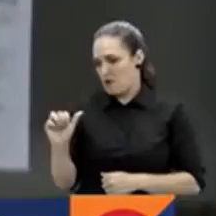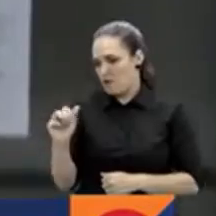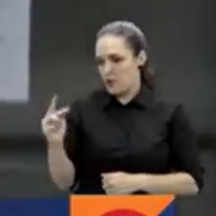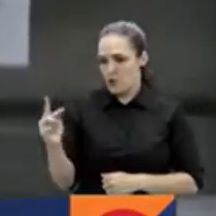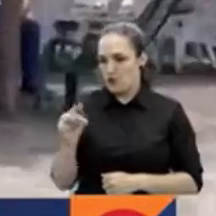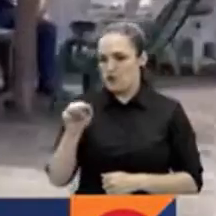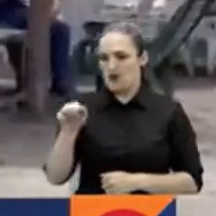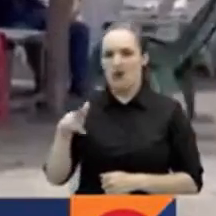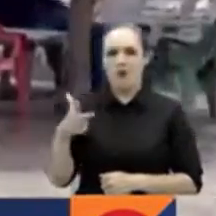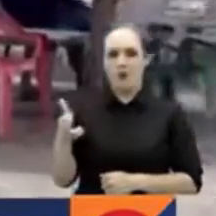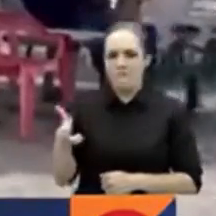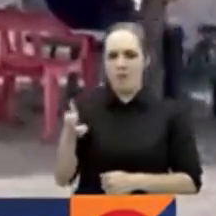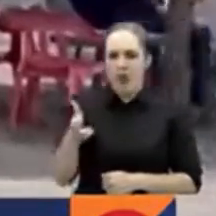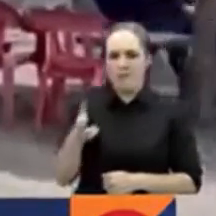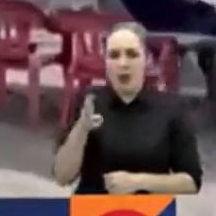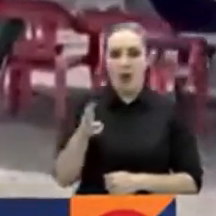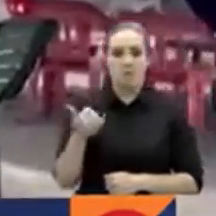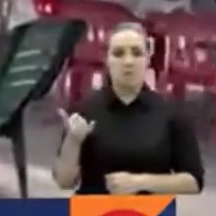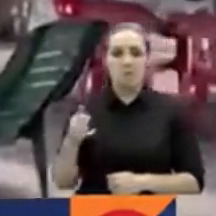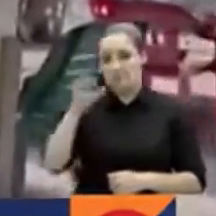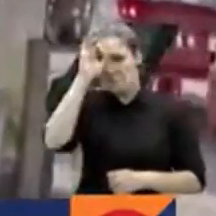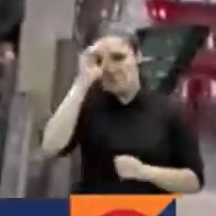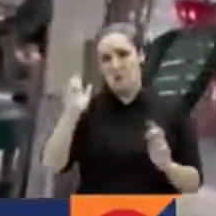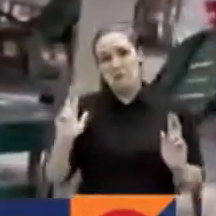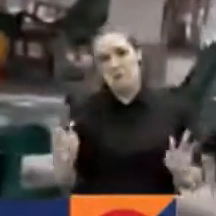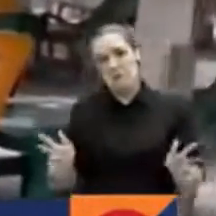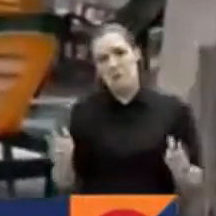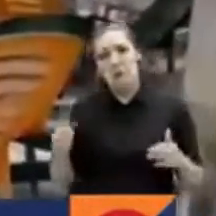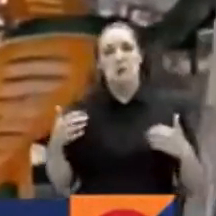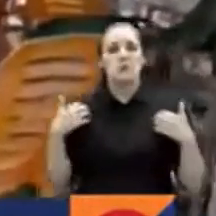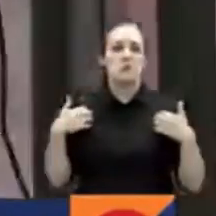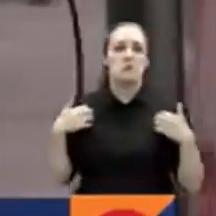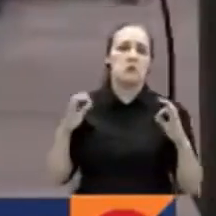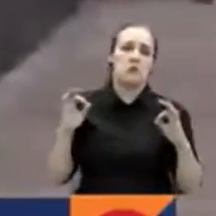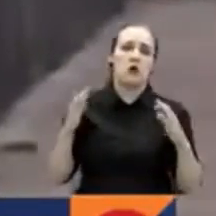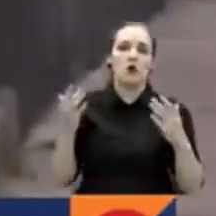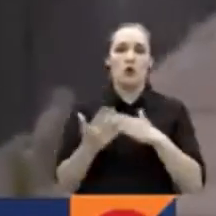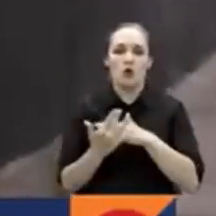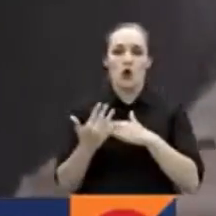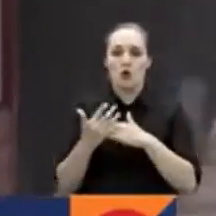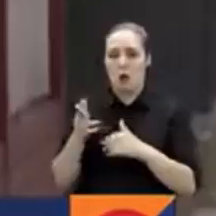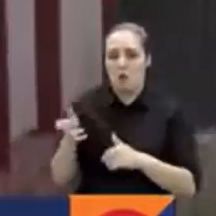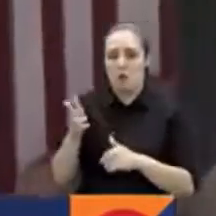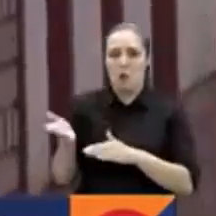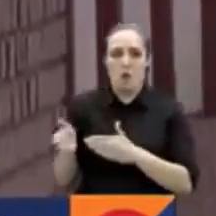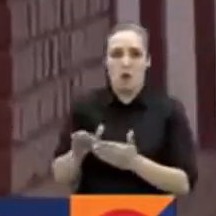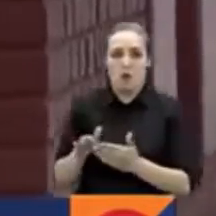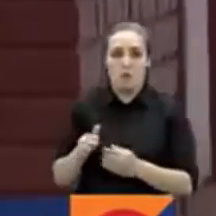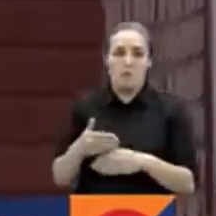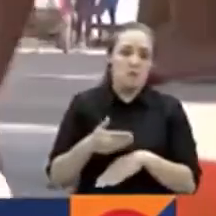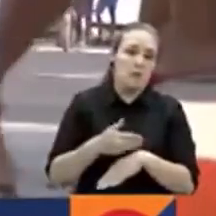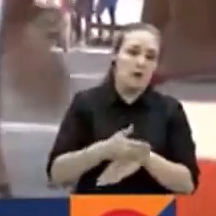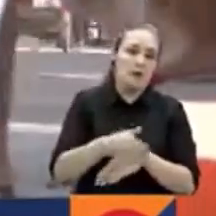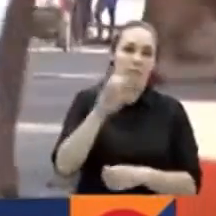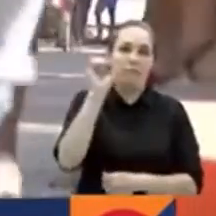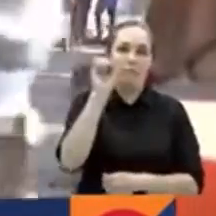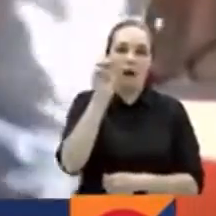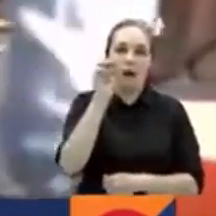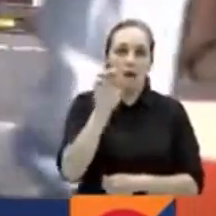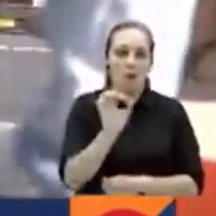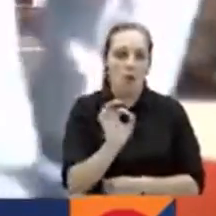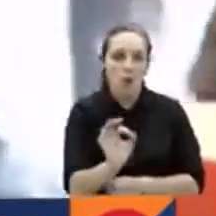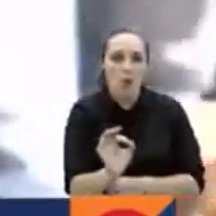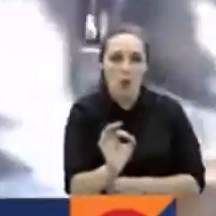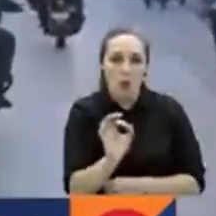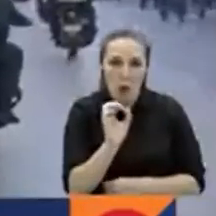fueron atacados a tiros mientras se encontraban en una caseta del municipio de Puerto Colombia. Horas después, en el municipio de Malambo, un hombre fue atacado